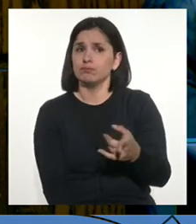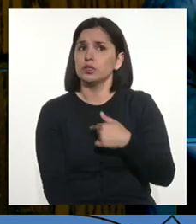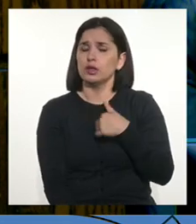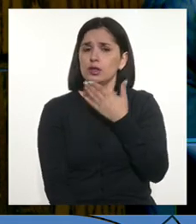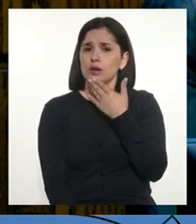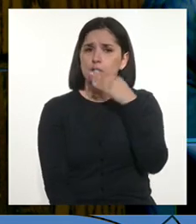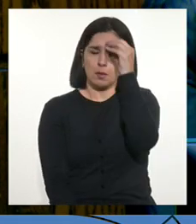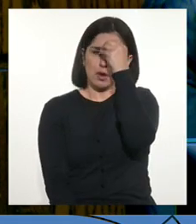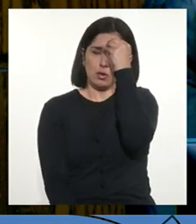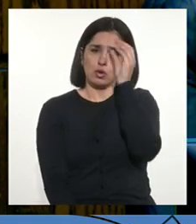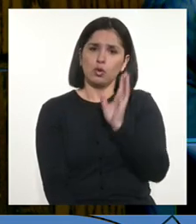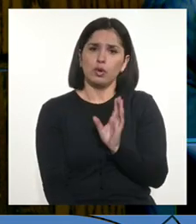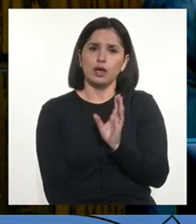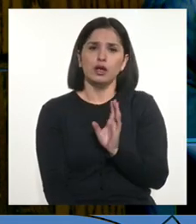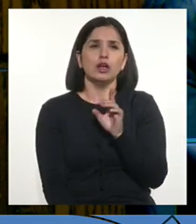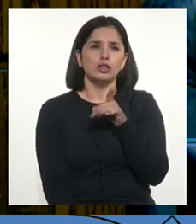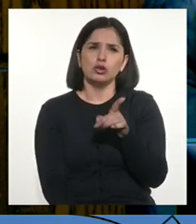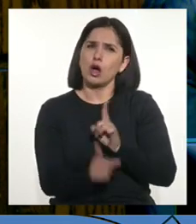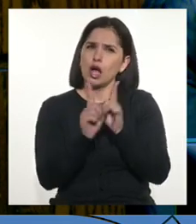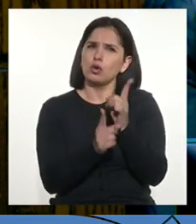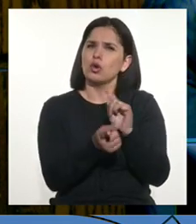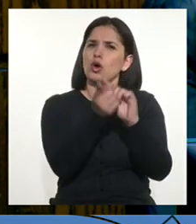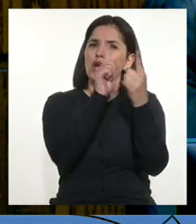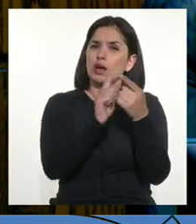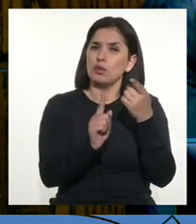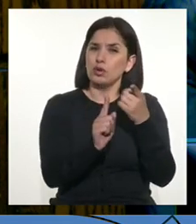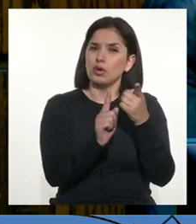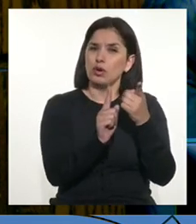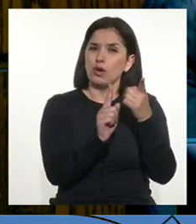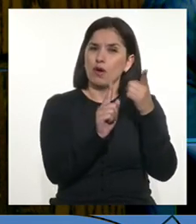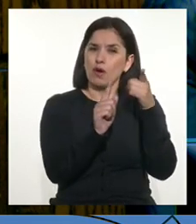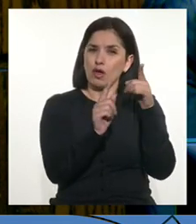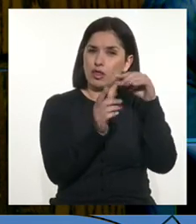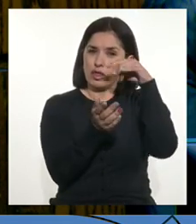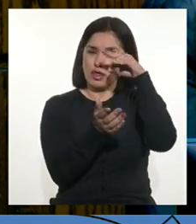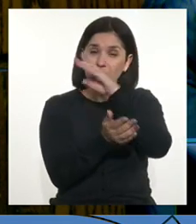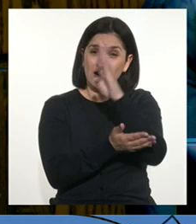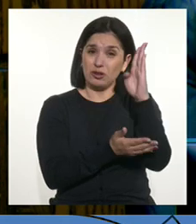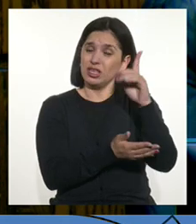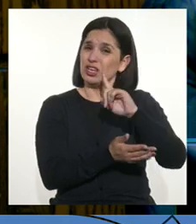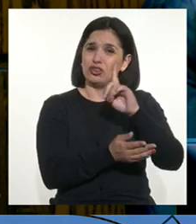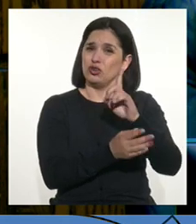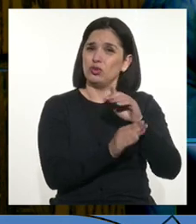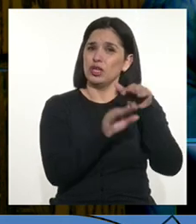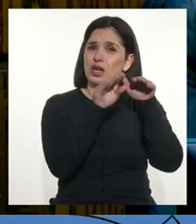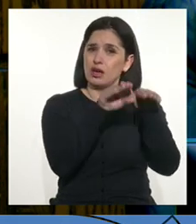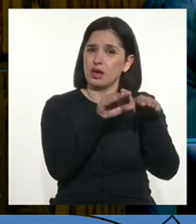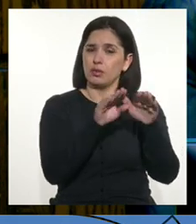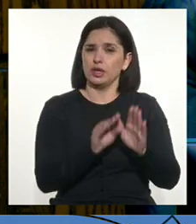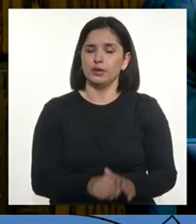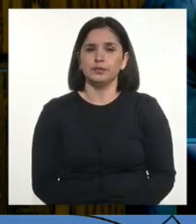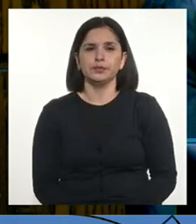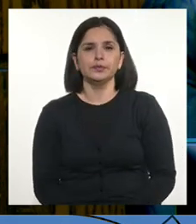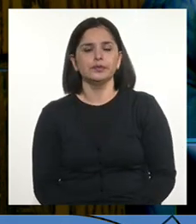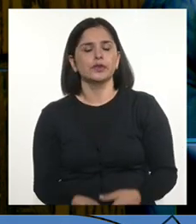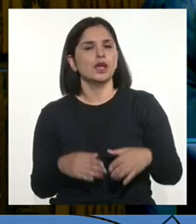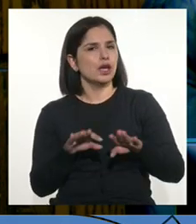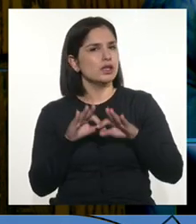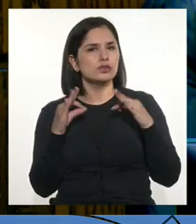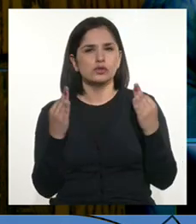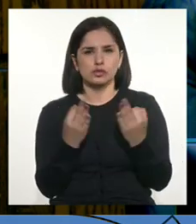yo por lo menos me voy a poner a muchos cambios que puedan alterar eso en suma de preocupación por la forma que se alteran los equilibrios